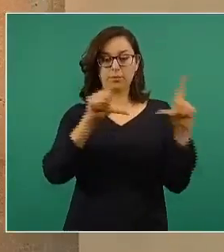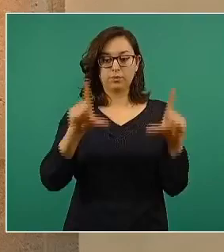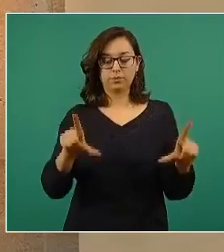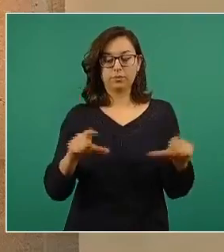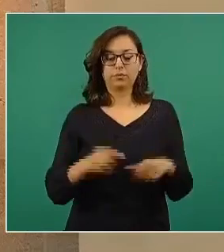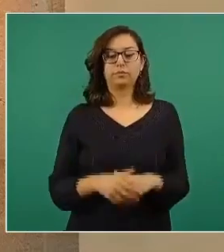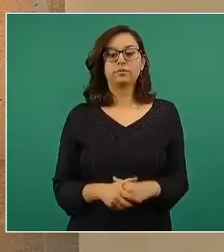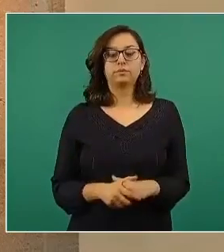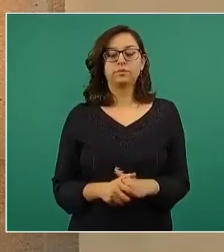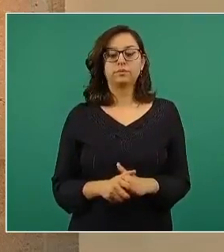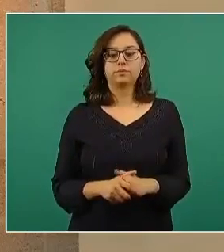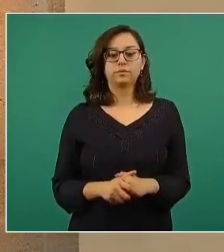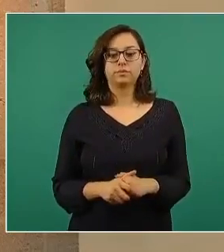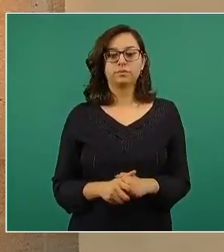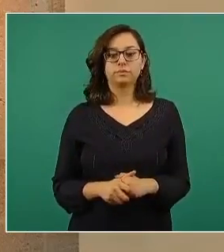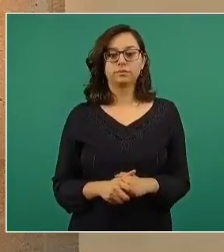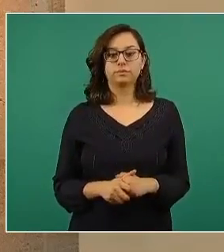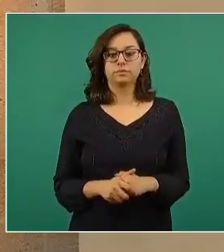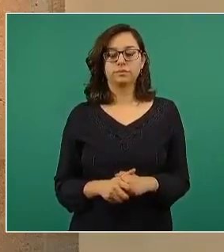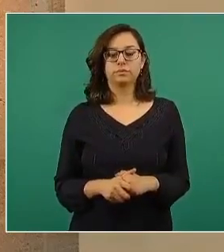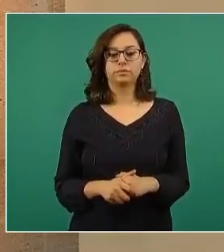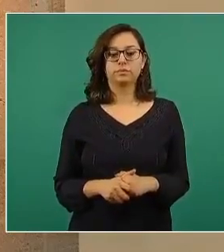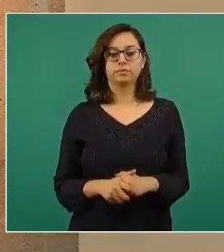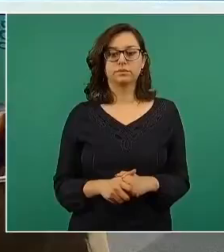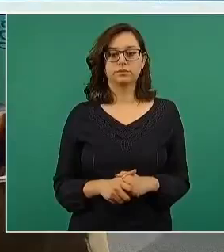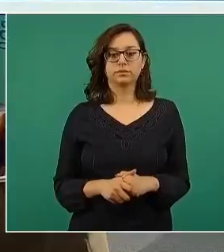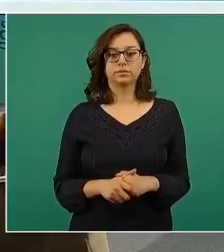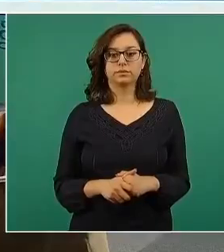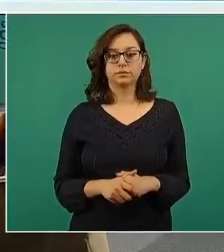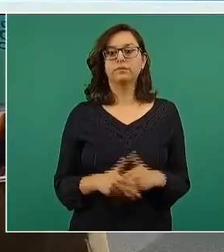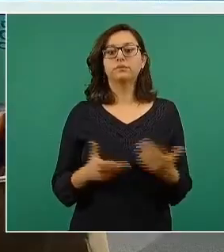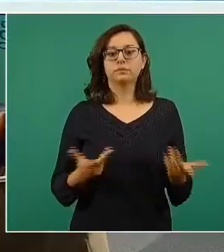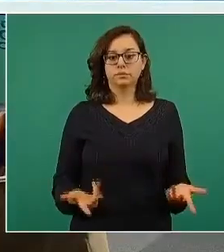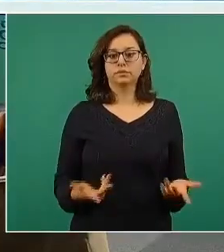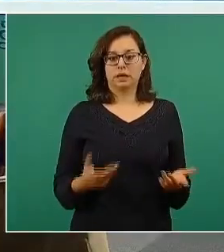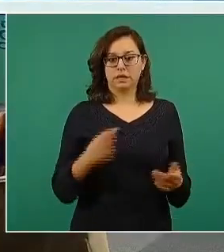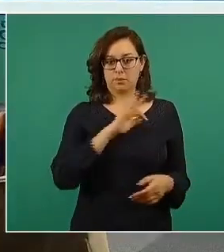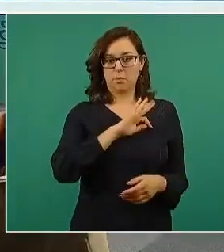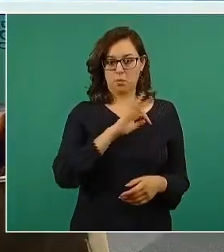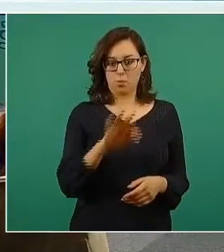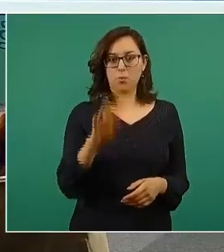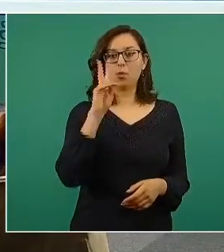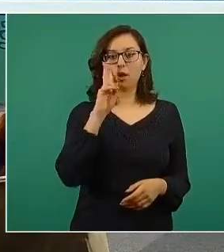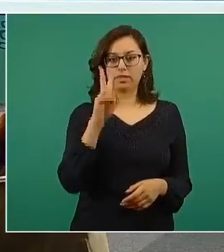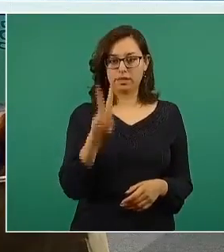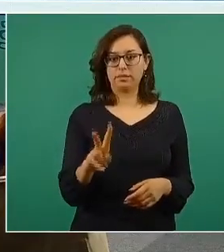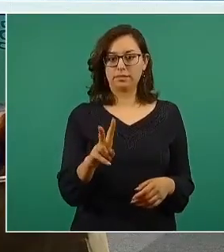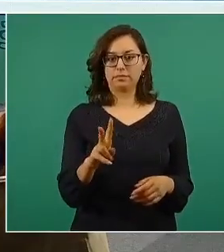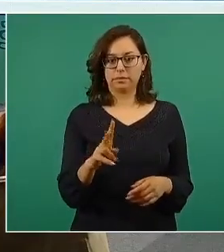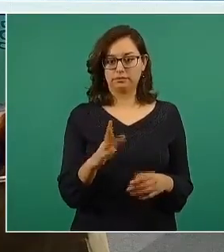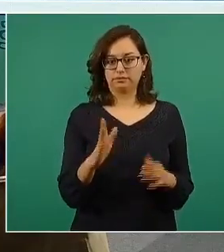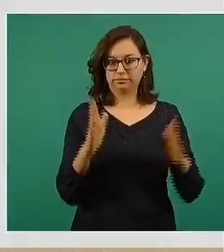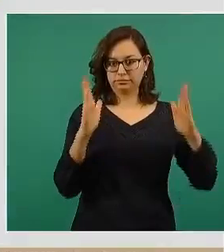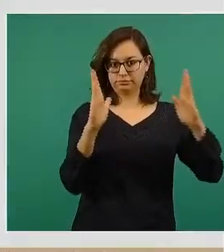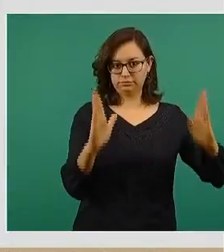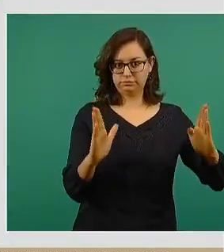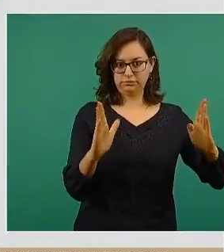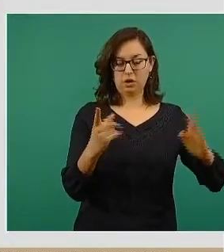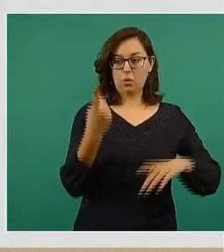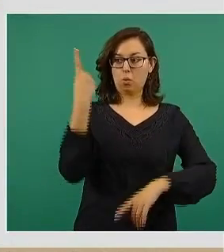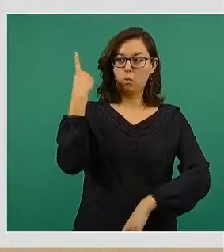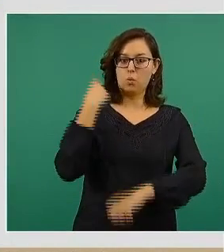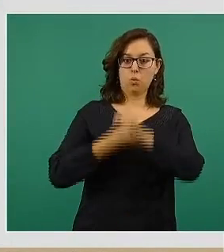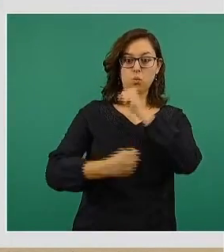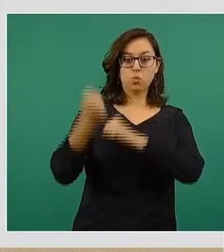diapositiva, es precisamente lo que vemos representado, ¿no? Ahora tenemos el 1D aquí, el 1A, que representa la primera